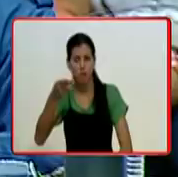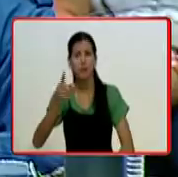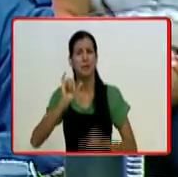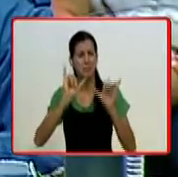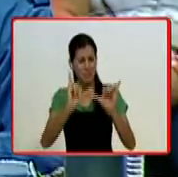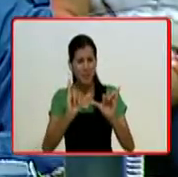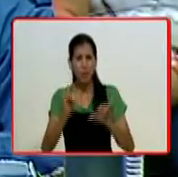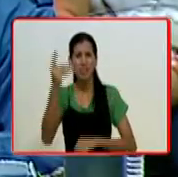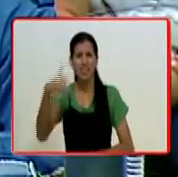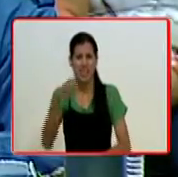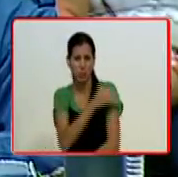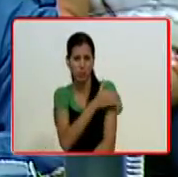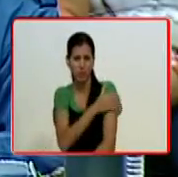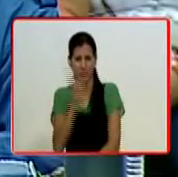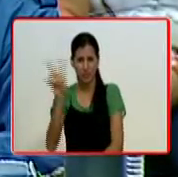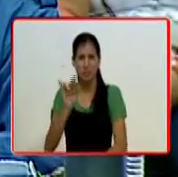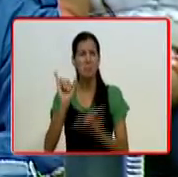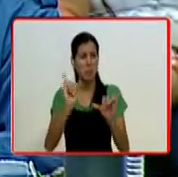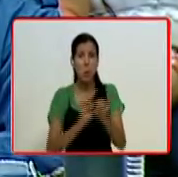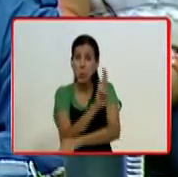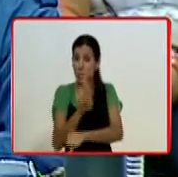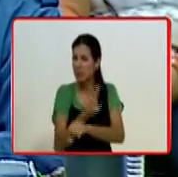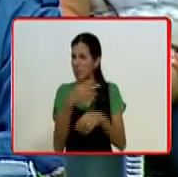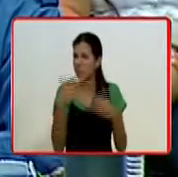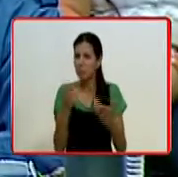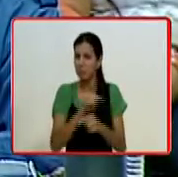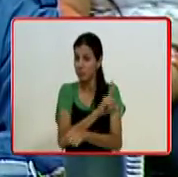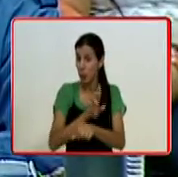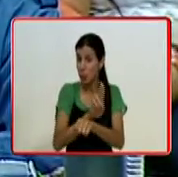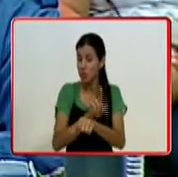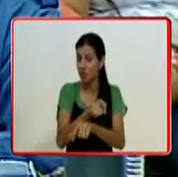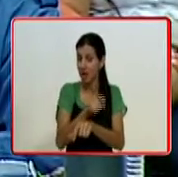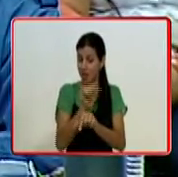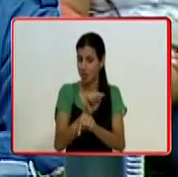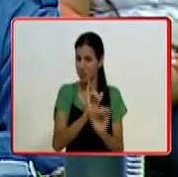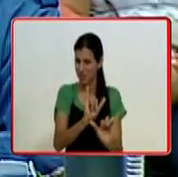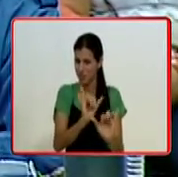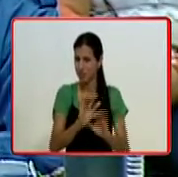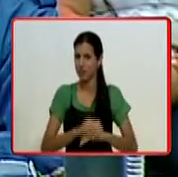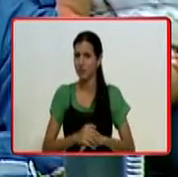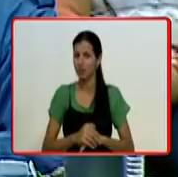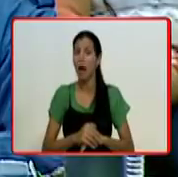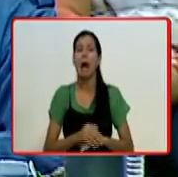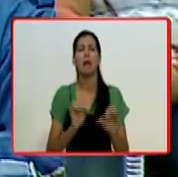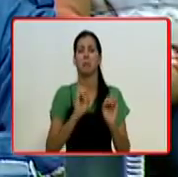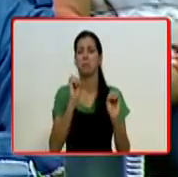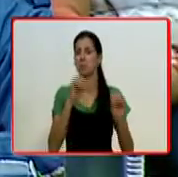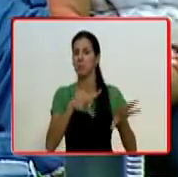mismos, los utilizaron, los usaron y los desecharon.